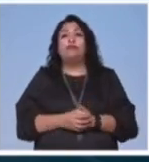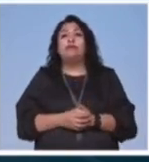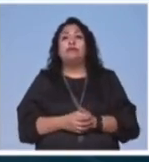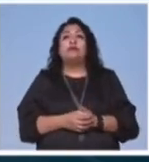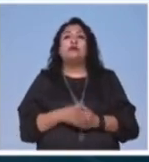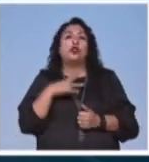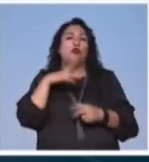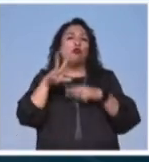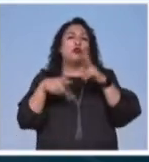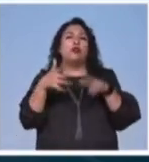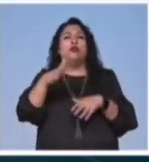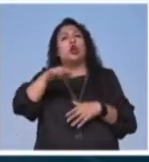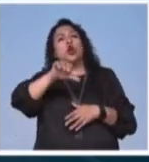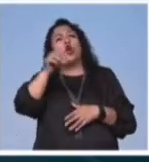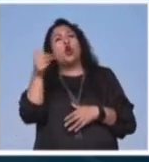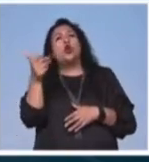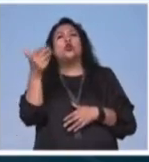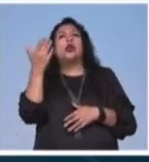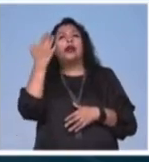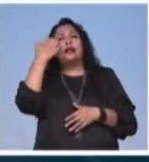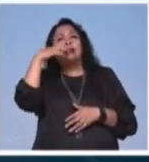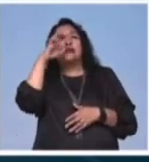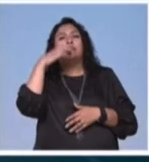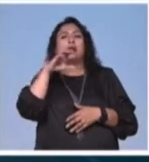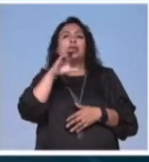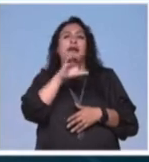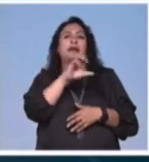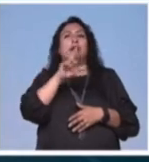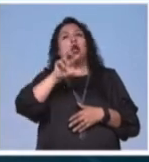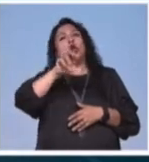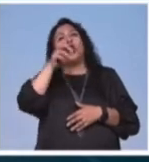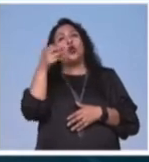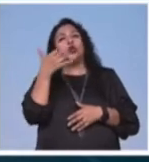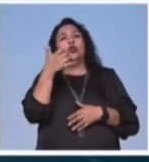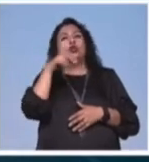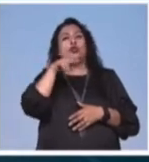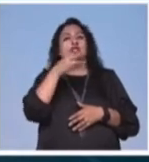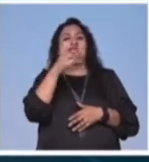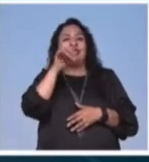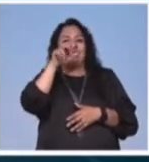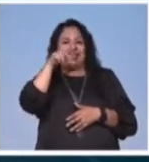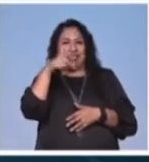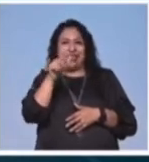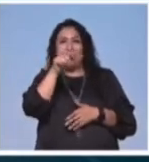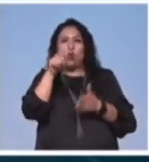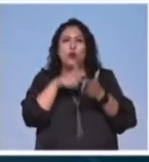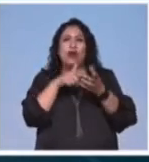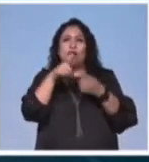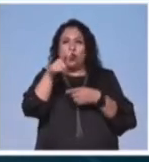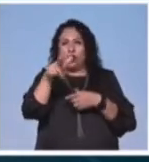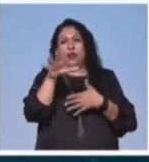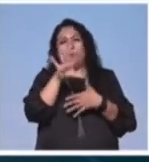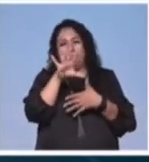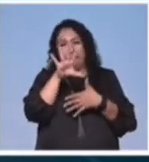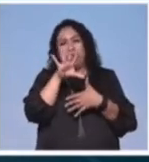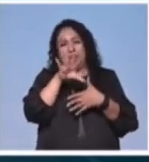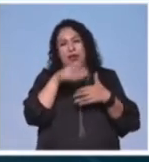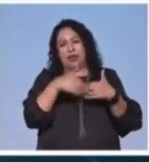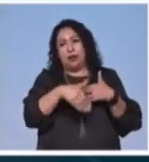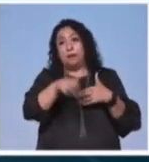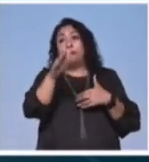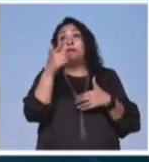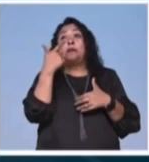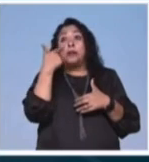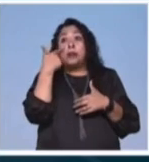Me fui a buscar como otras experiencias de cimarronaje de otras yangas en América, a lo largo de América,